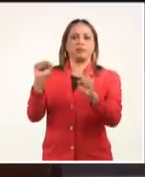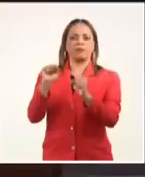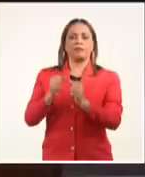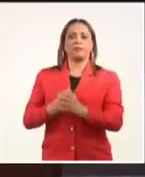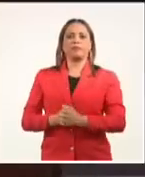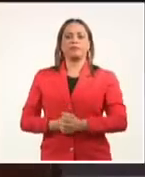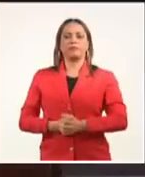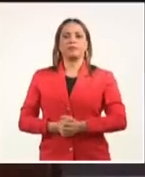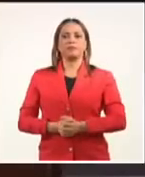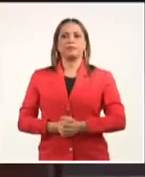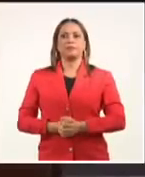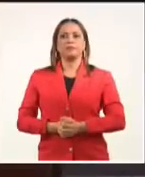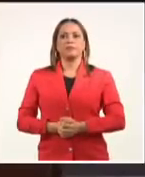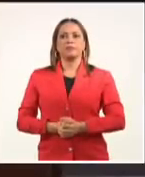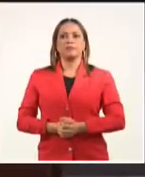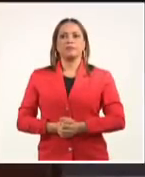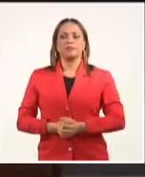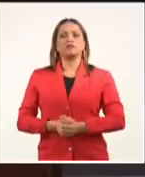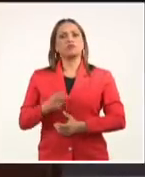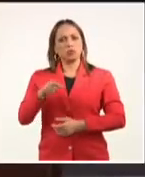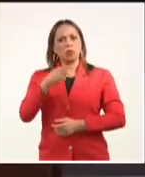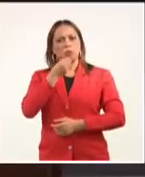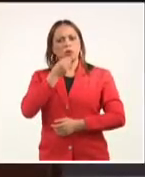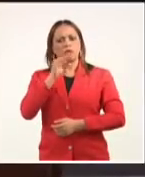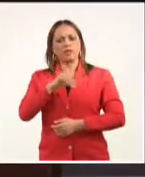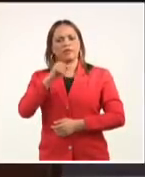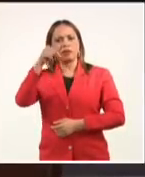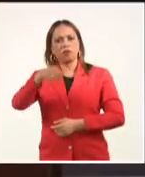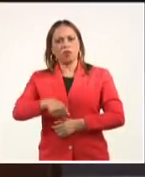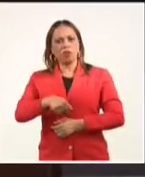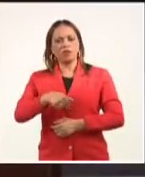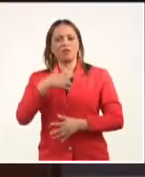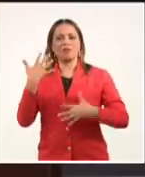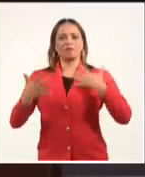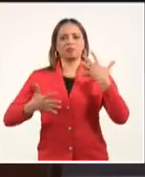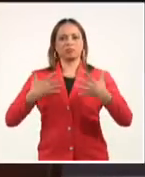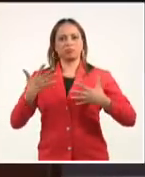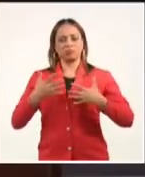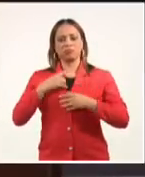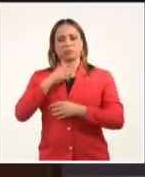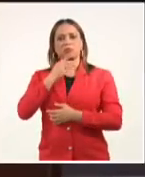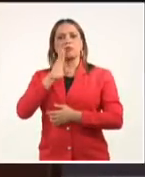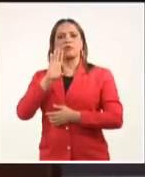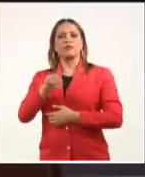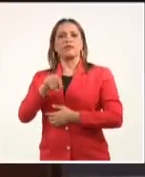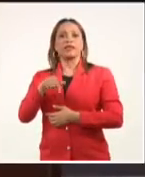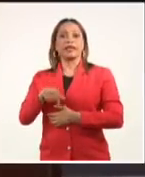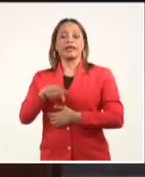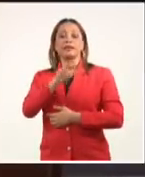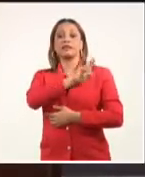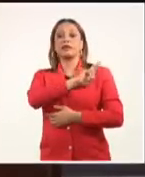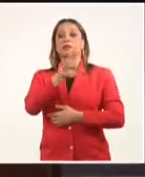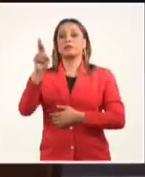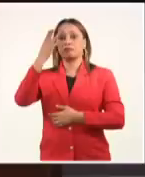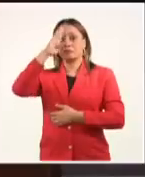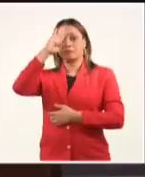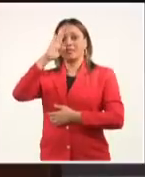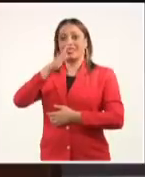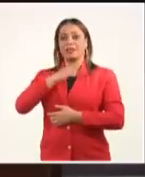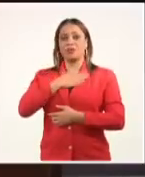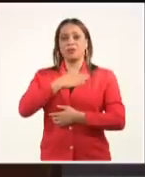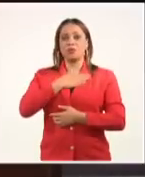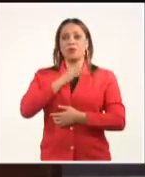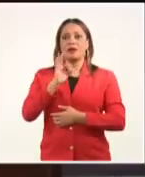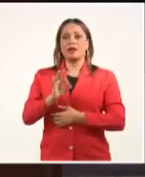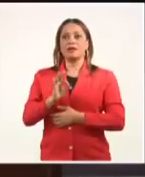Hoy puedo afirmar con satisfacción que la Revolución Cubana,